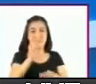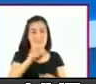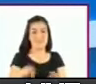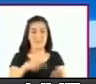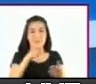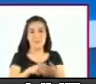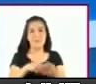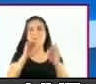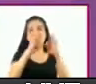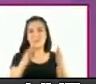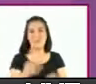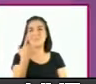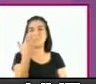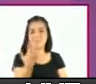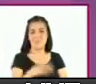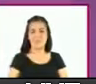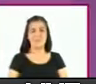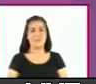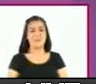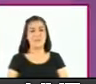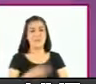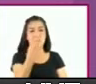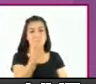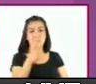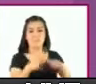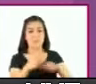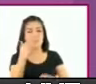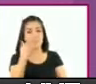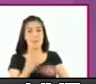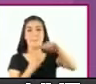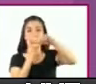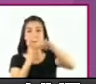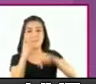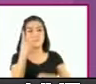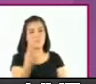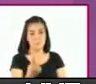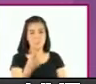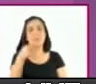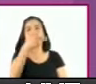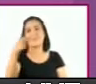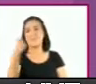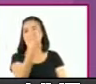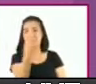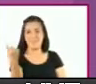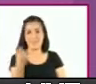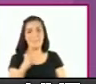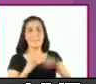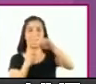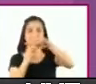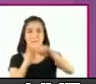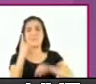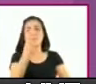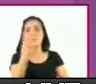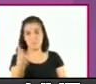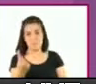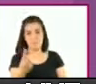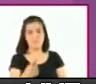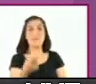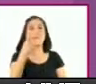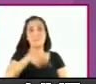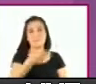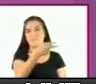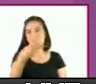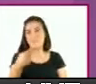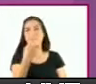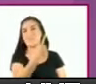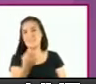término 50, 2 por 50-1 es igual a 100-1, que es igual